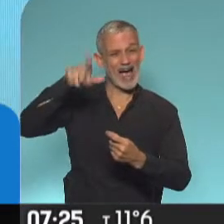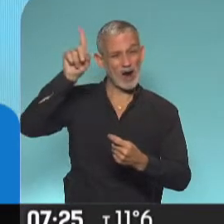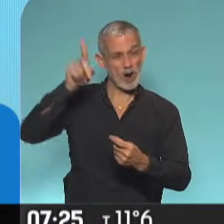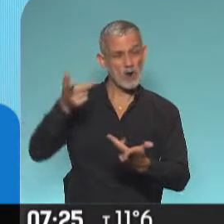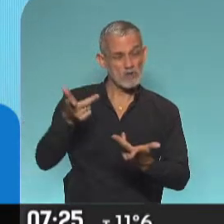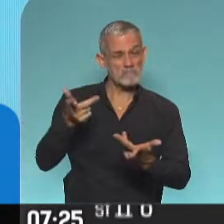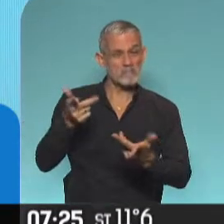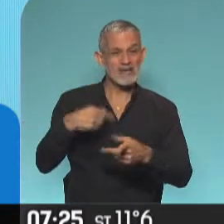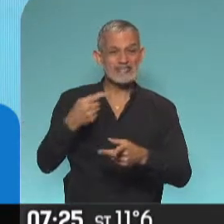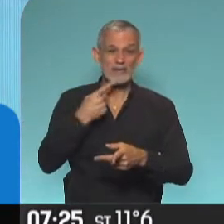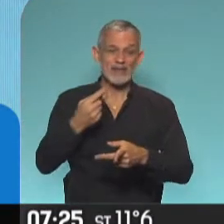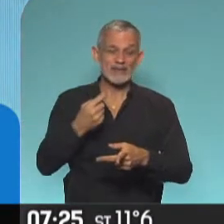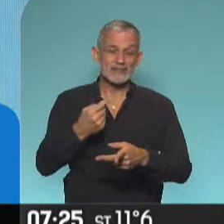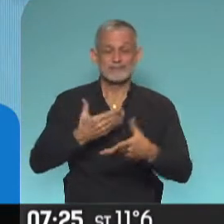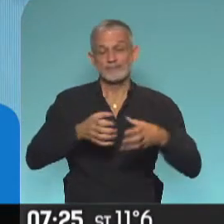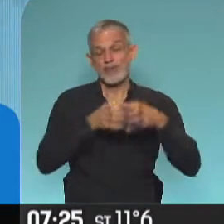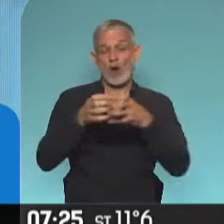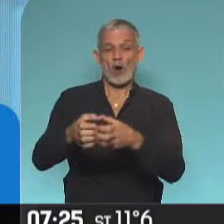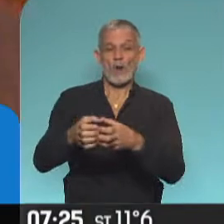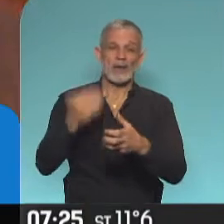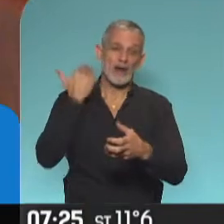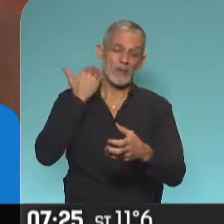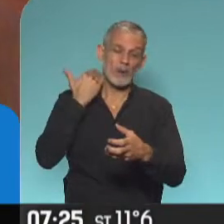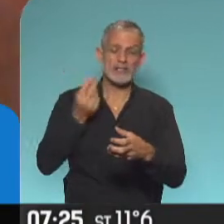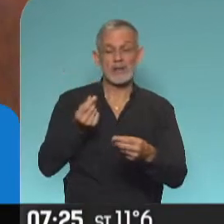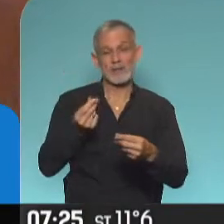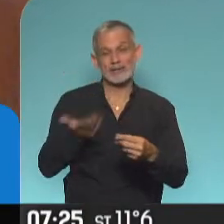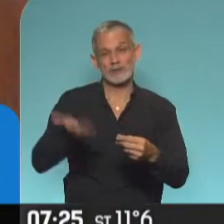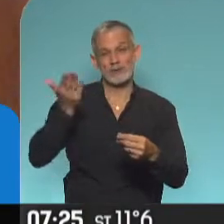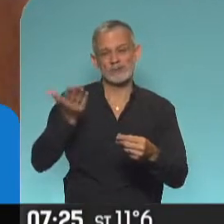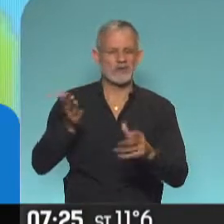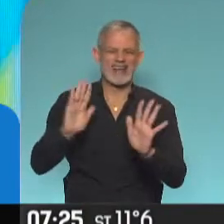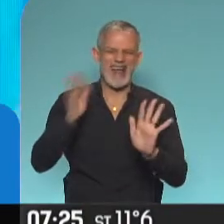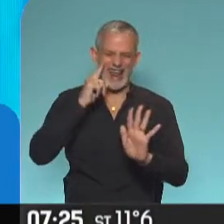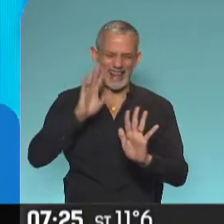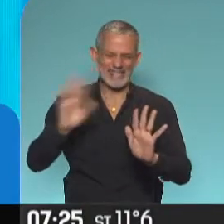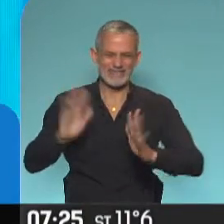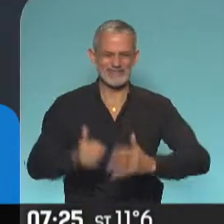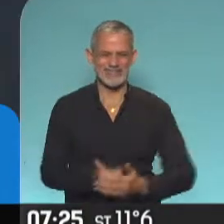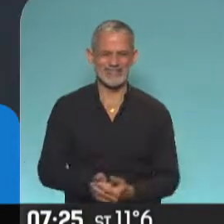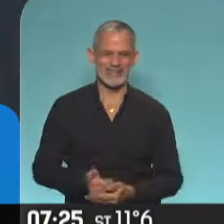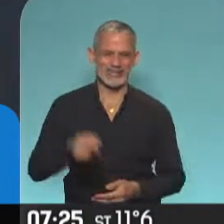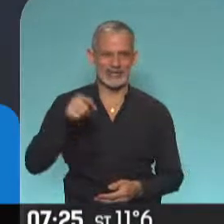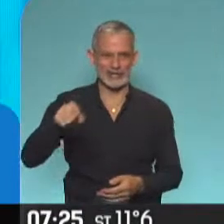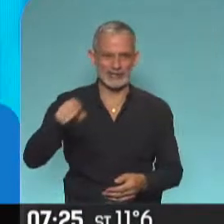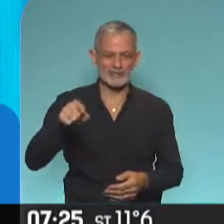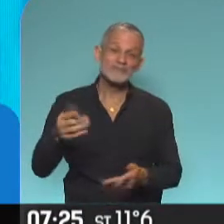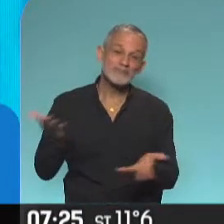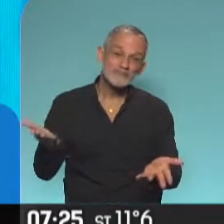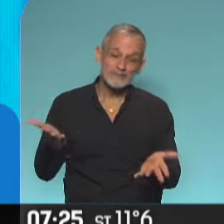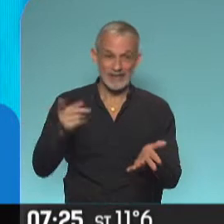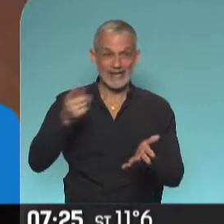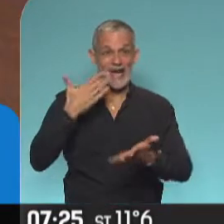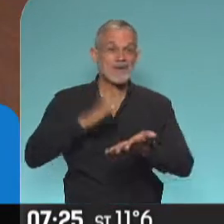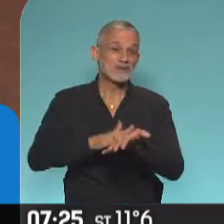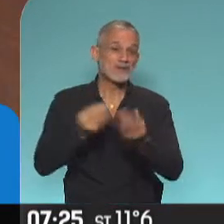dice es, llega un gobierno peronista, sube el precio de la soja. Pero no, nada tiene que ver. Simplemente se habla así en el mercado. Pero bueno, hablando